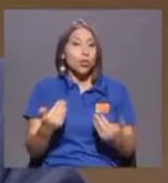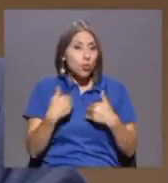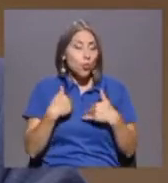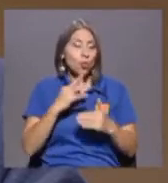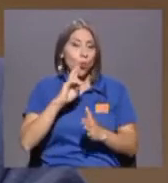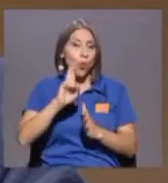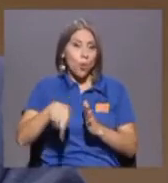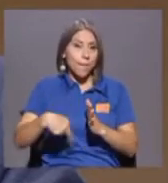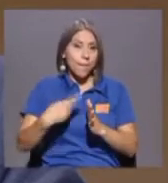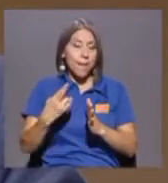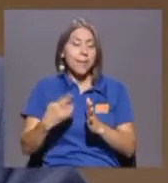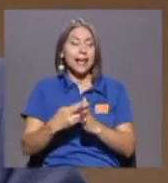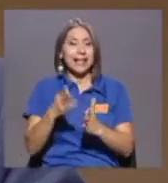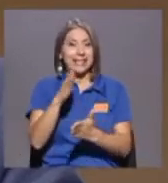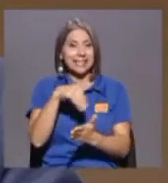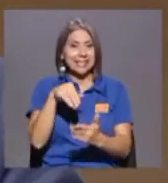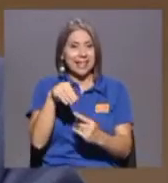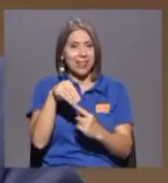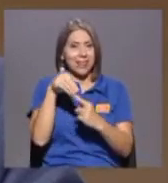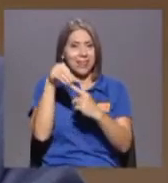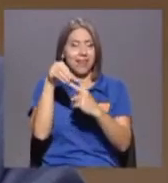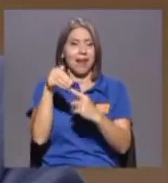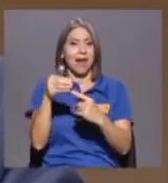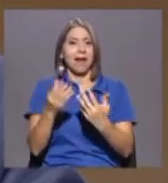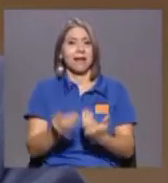papel central.